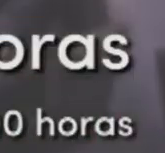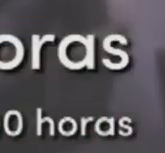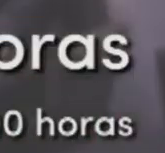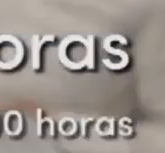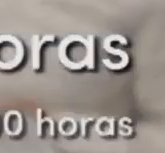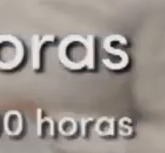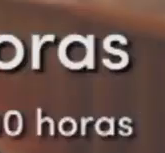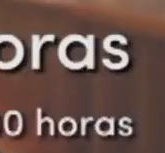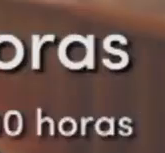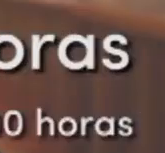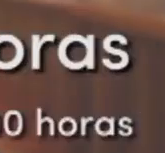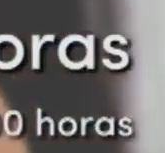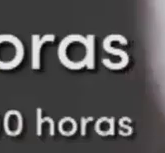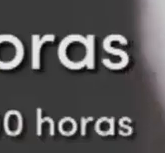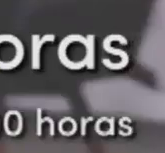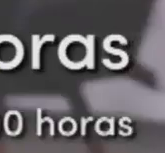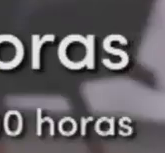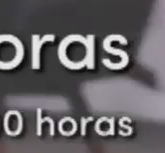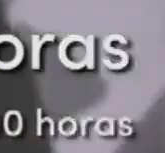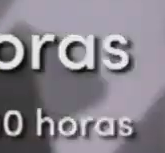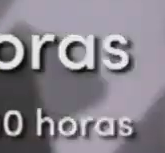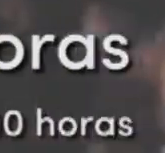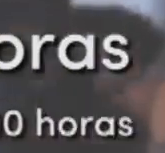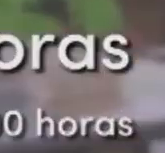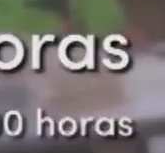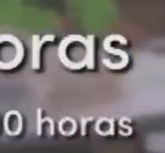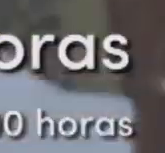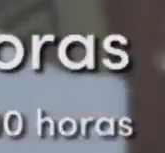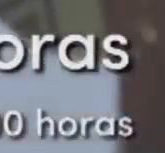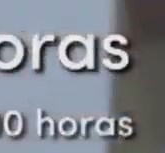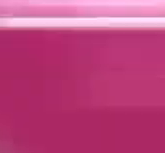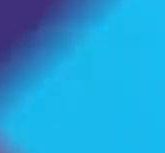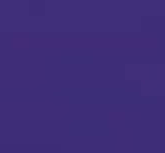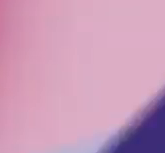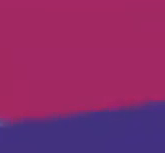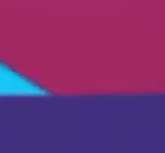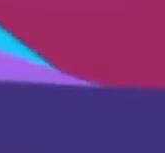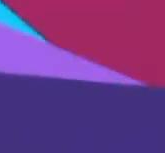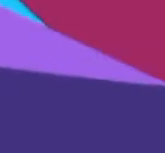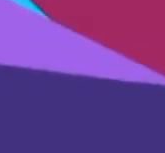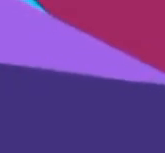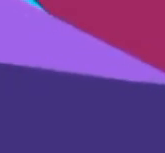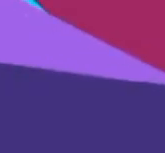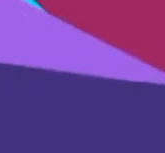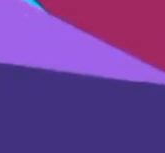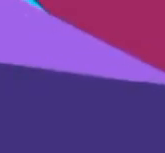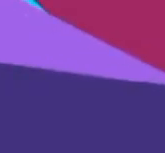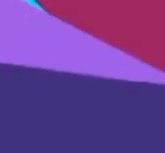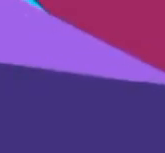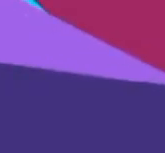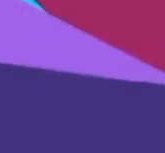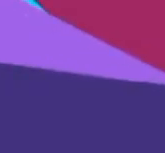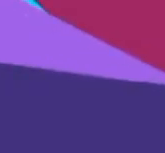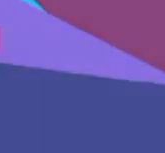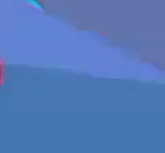a las 16 horas, con su repetición los domingos a las 19 horas. Por Tlaxcala Televisión.